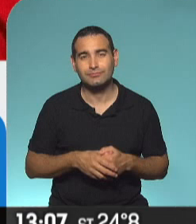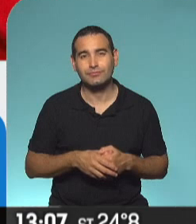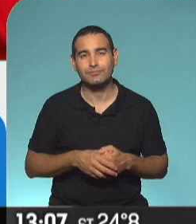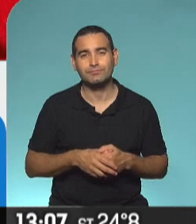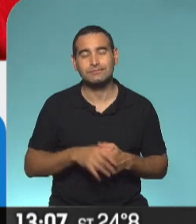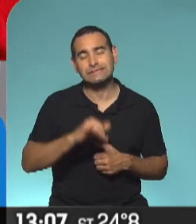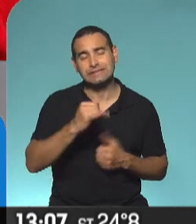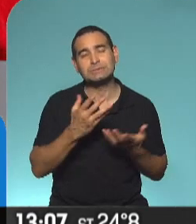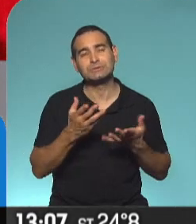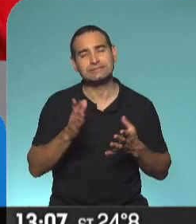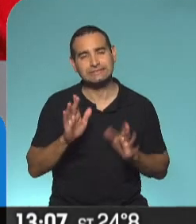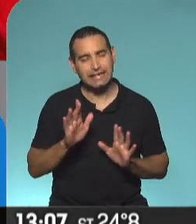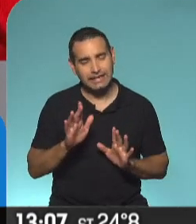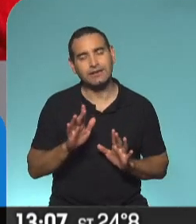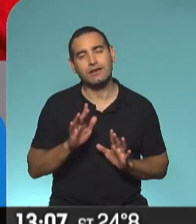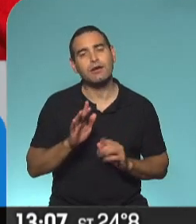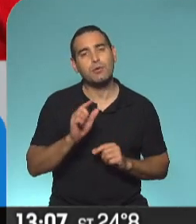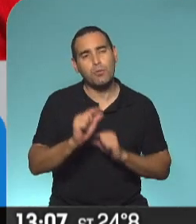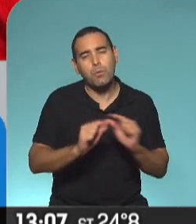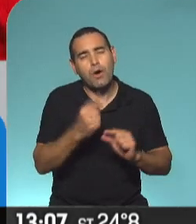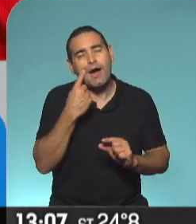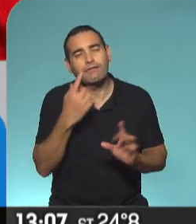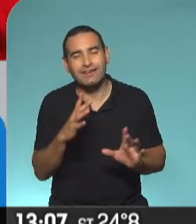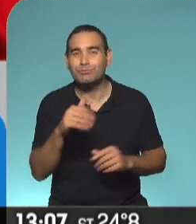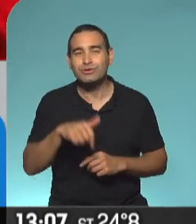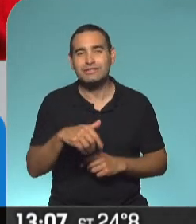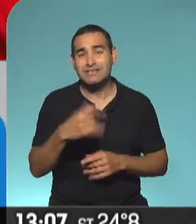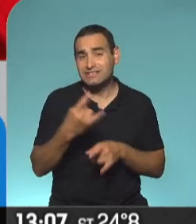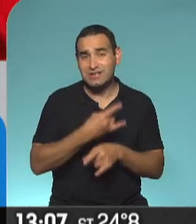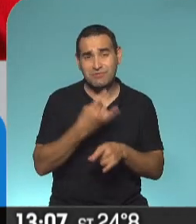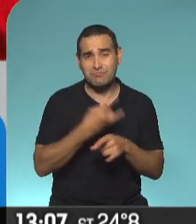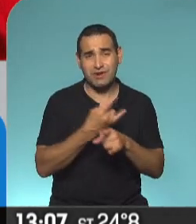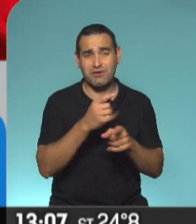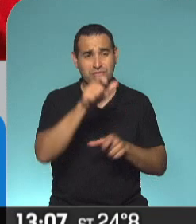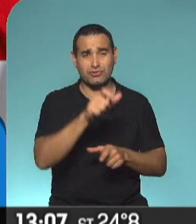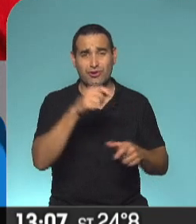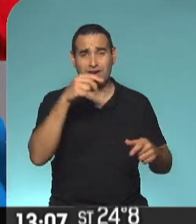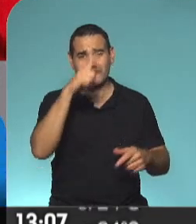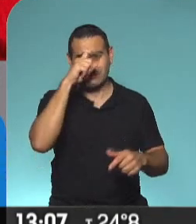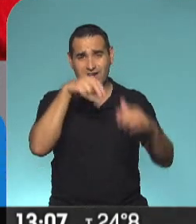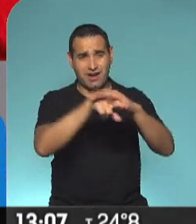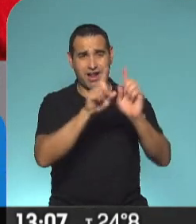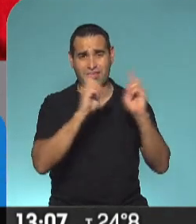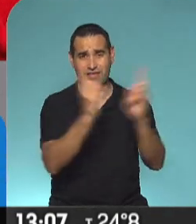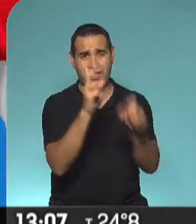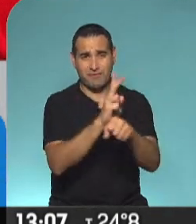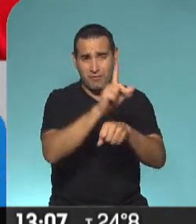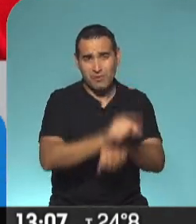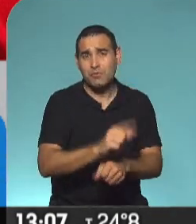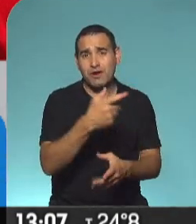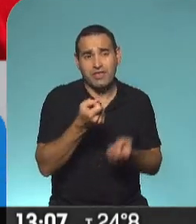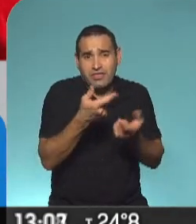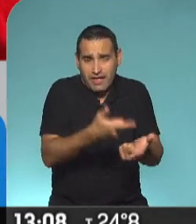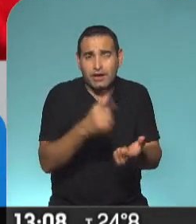Podríamos mejorar el rumbo, pero a ver, de hecho, nosotros solemos en las terapias intensivas utilizar el corticoide en los pacientes que están